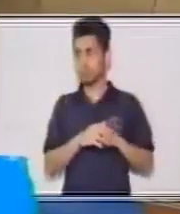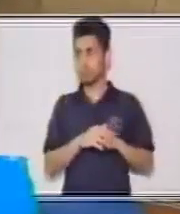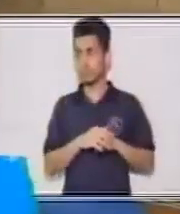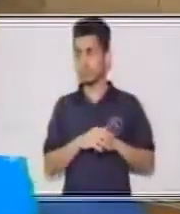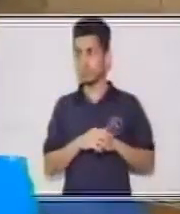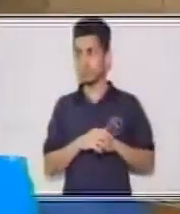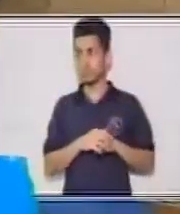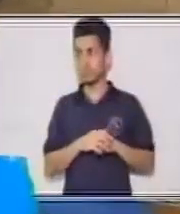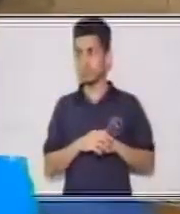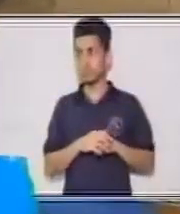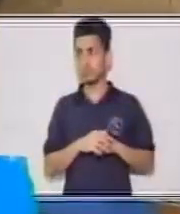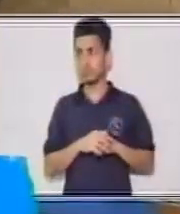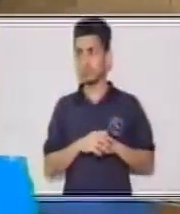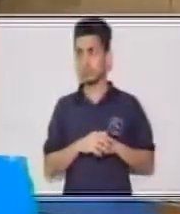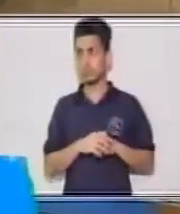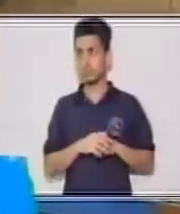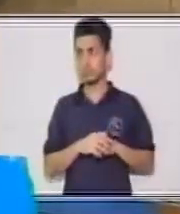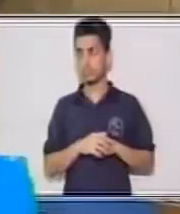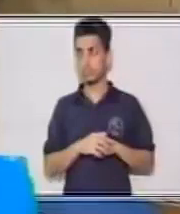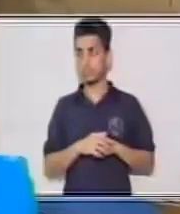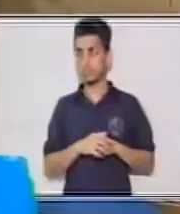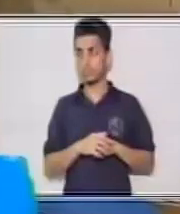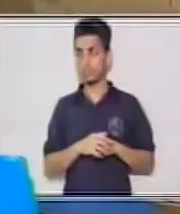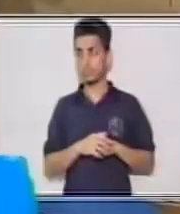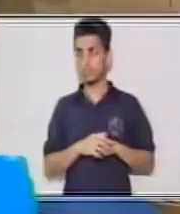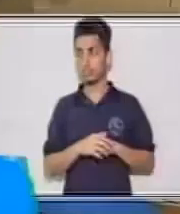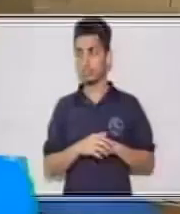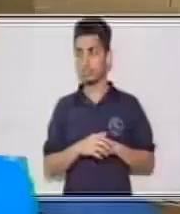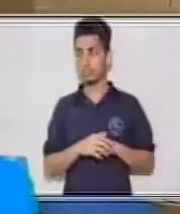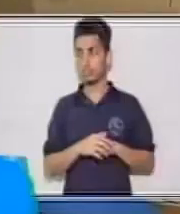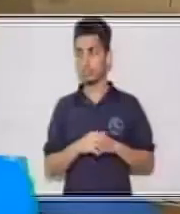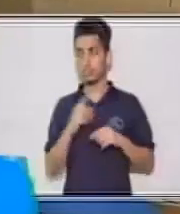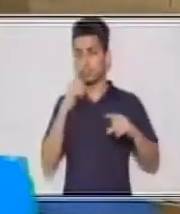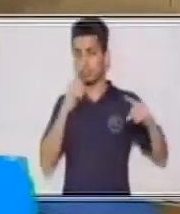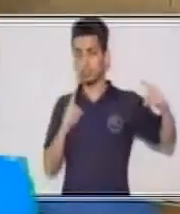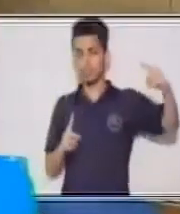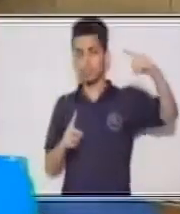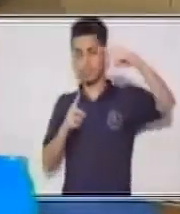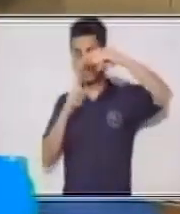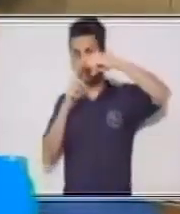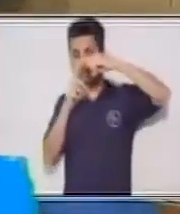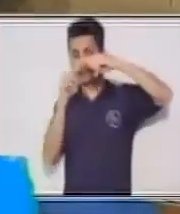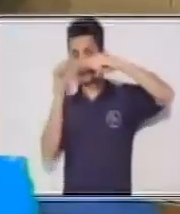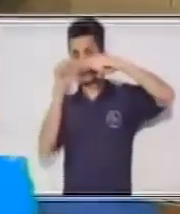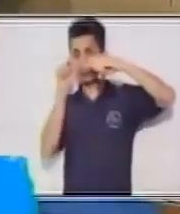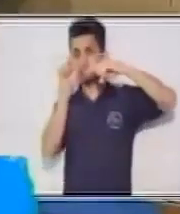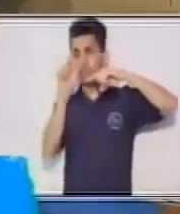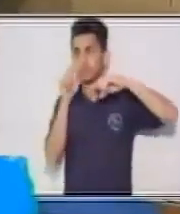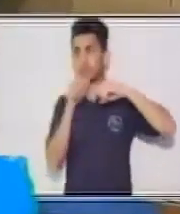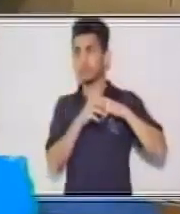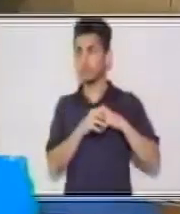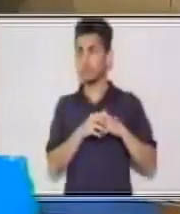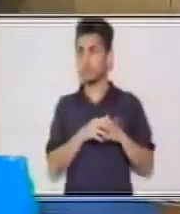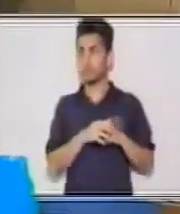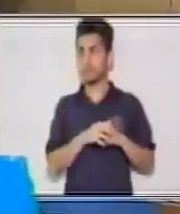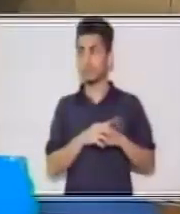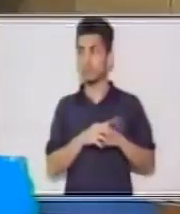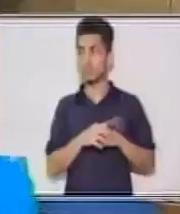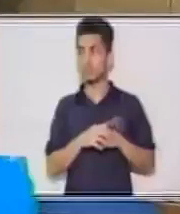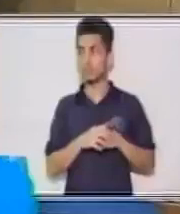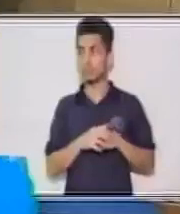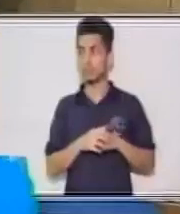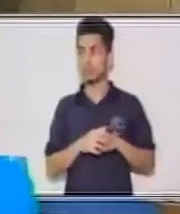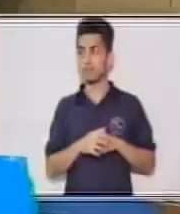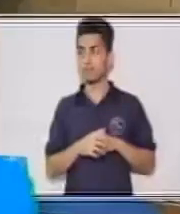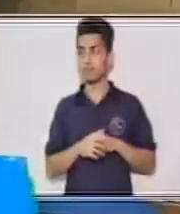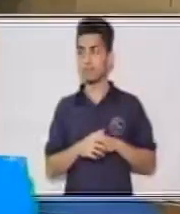ir caminando durante la linita y donde esos puntos choquen, ahí va a ser el punto. Entonces, veamos, aquí voy siguiendo los